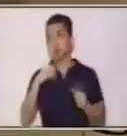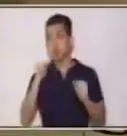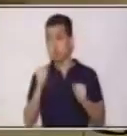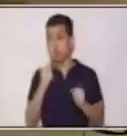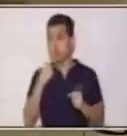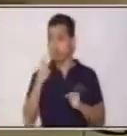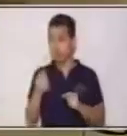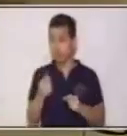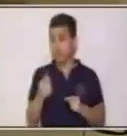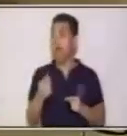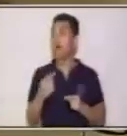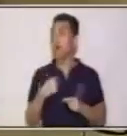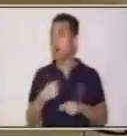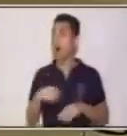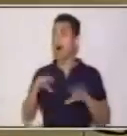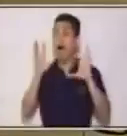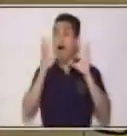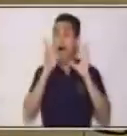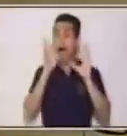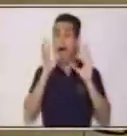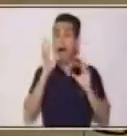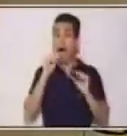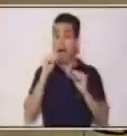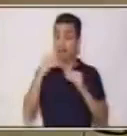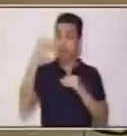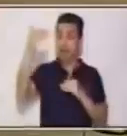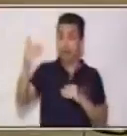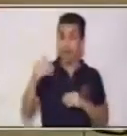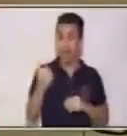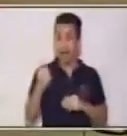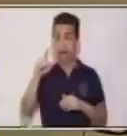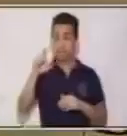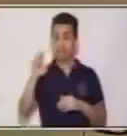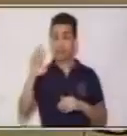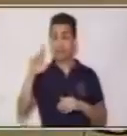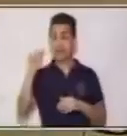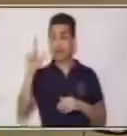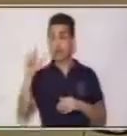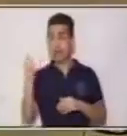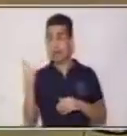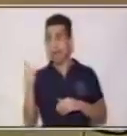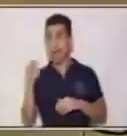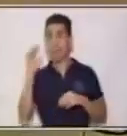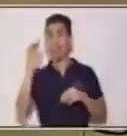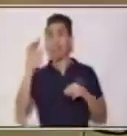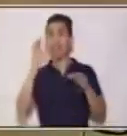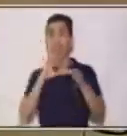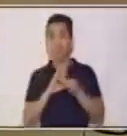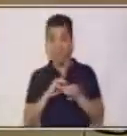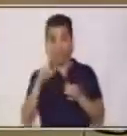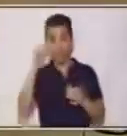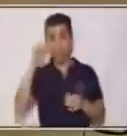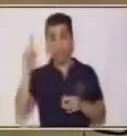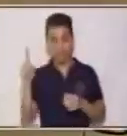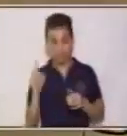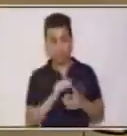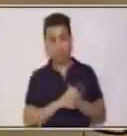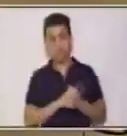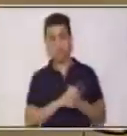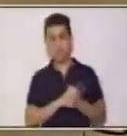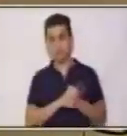expresar: hablaré acerca de la inteligencia. La forma en la que te expreses va a